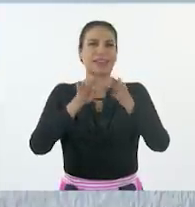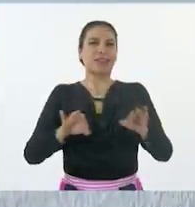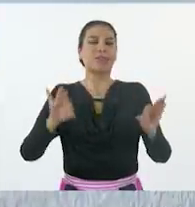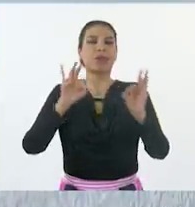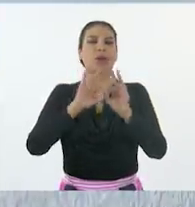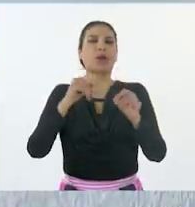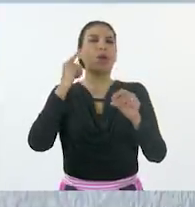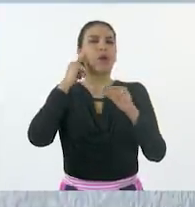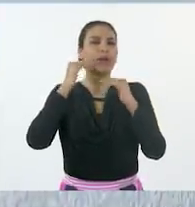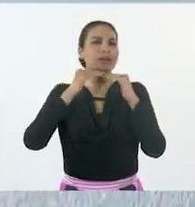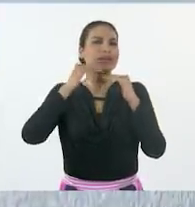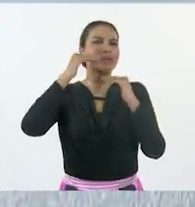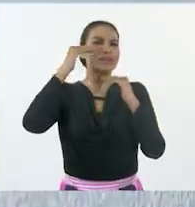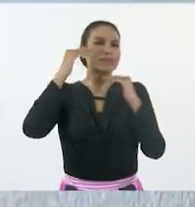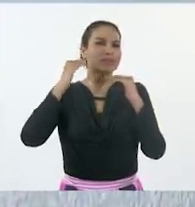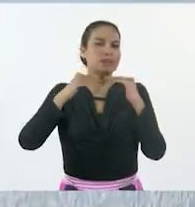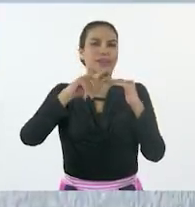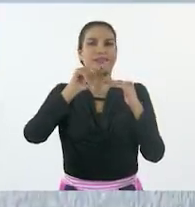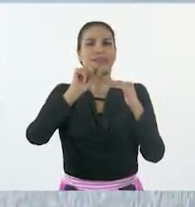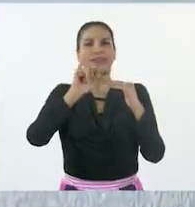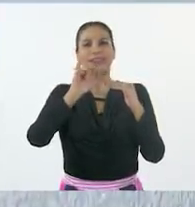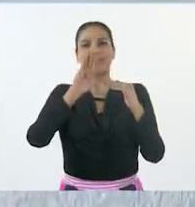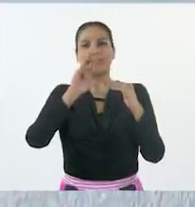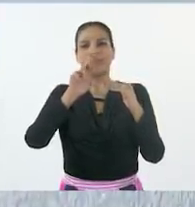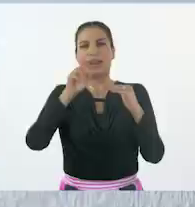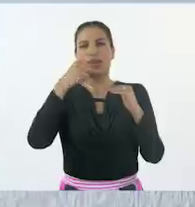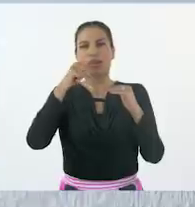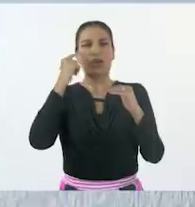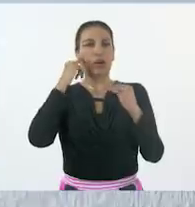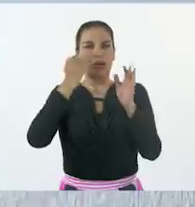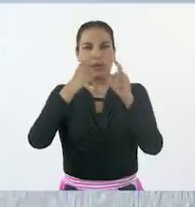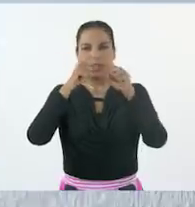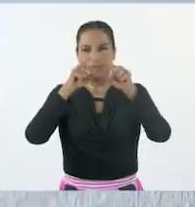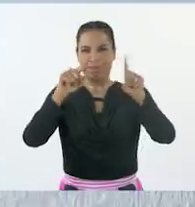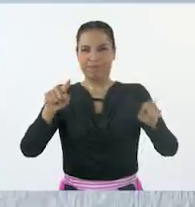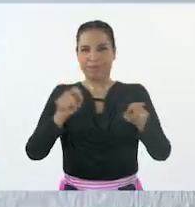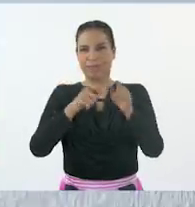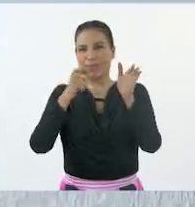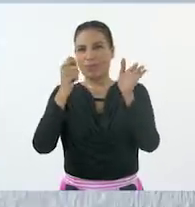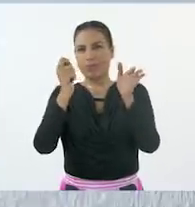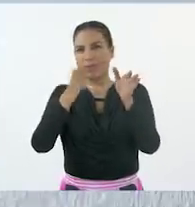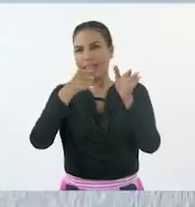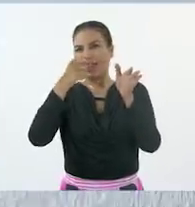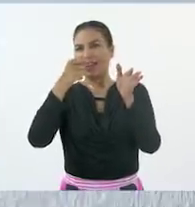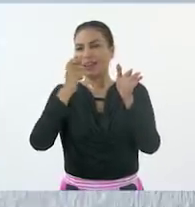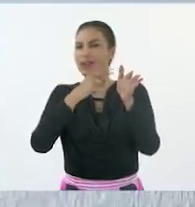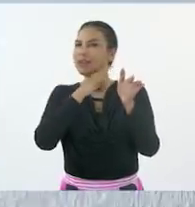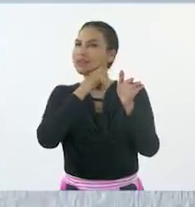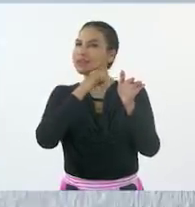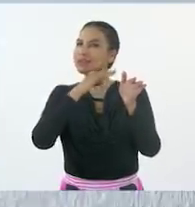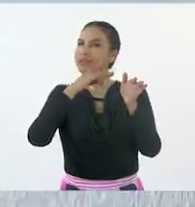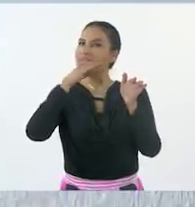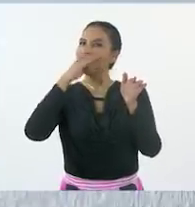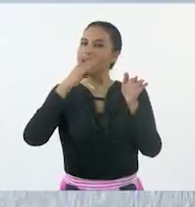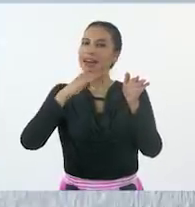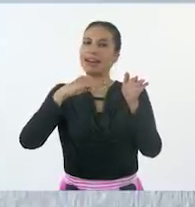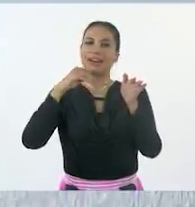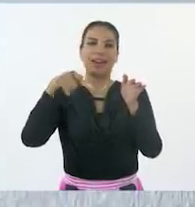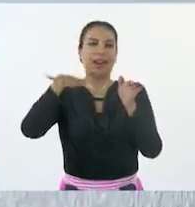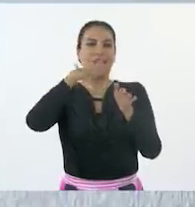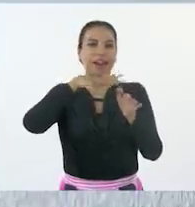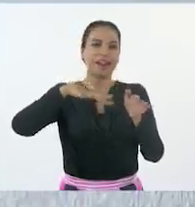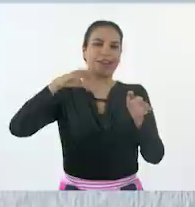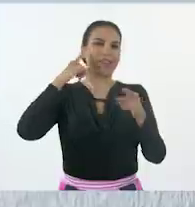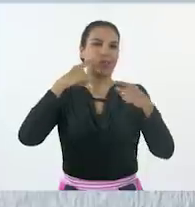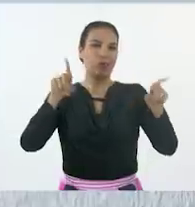respecto a los timbres, porque desde un golpe de triángulo causa un efecto que es muy agradable ya con el contexto melódico de toda